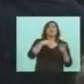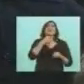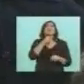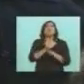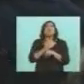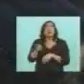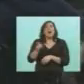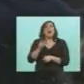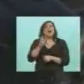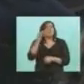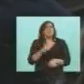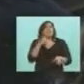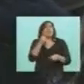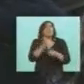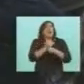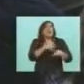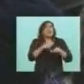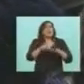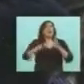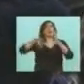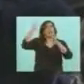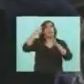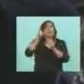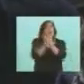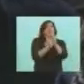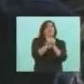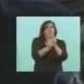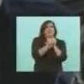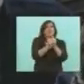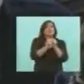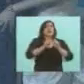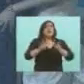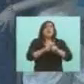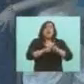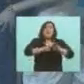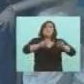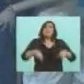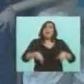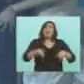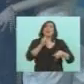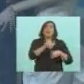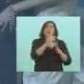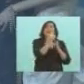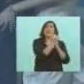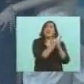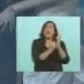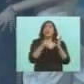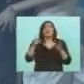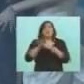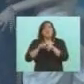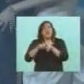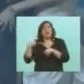actividad industrial, desarrollar un plan de promoción similar a lo que hicimos con el software, que nos ha dado un